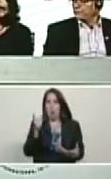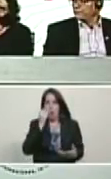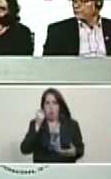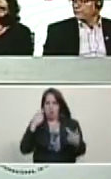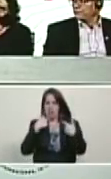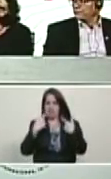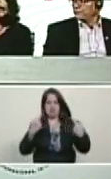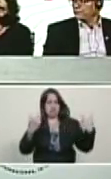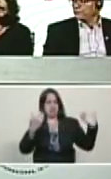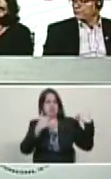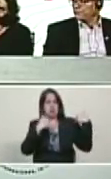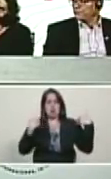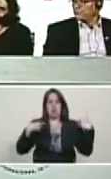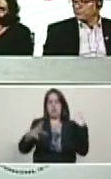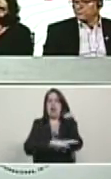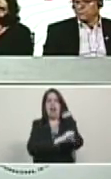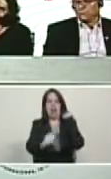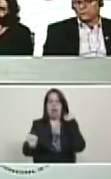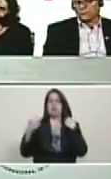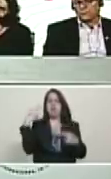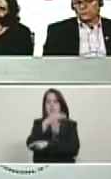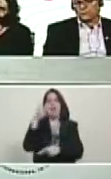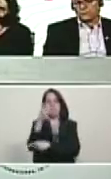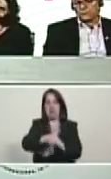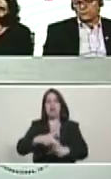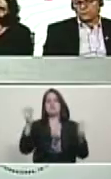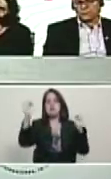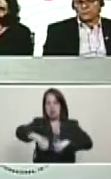malandro delincuente asesino criminal